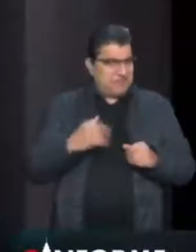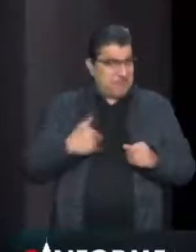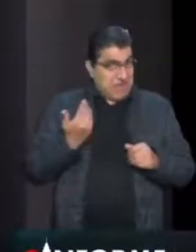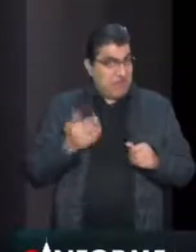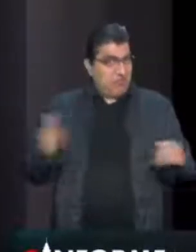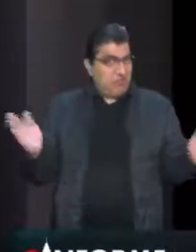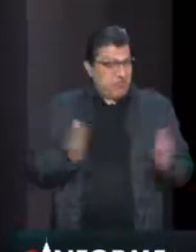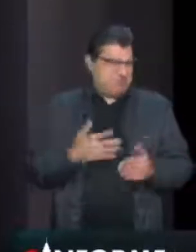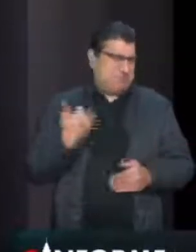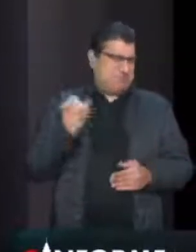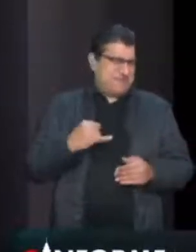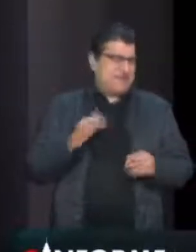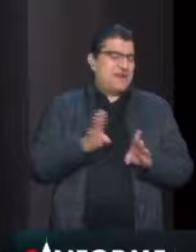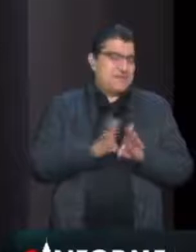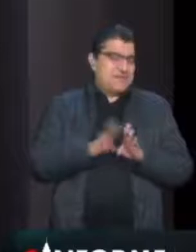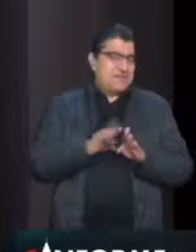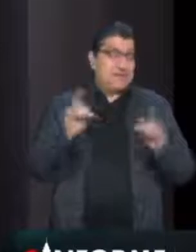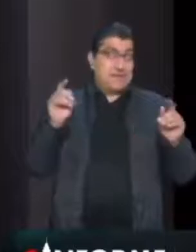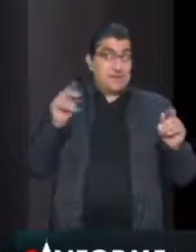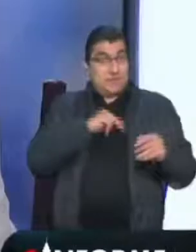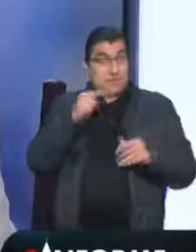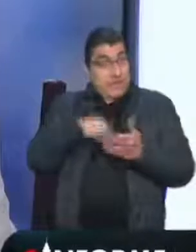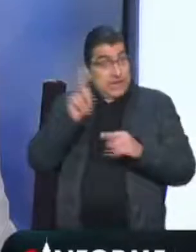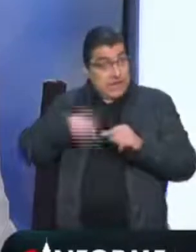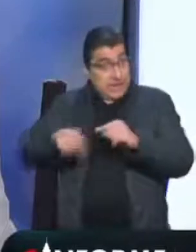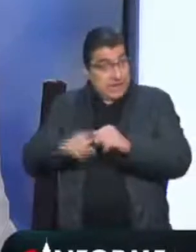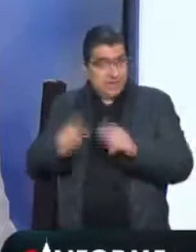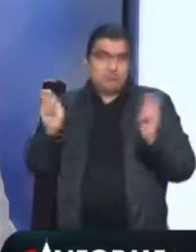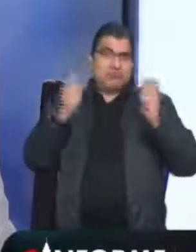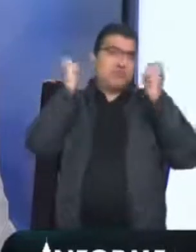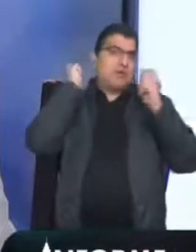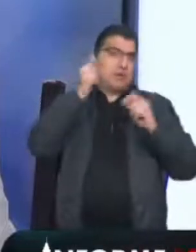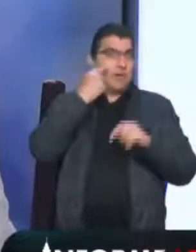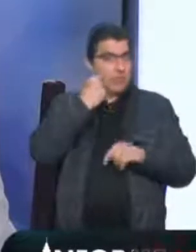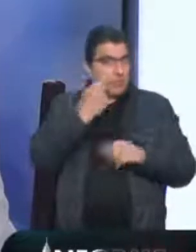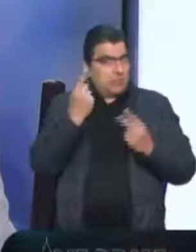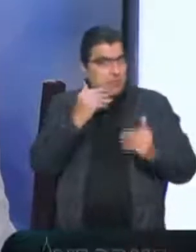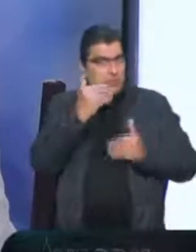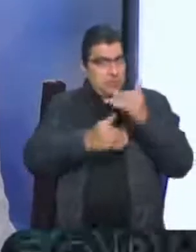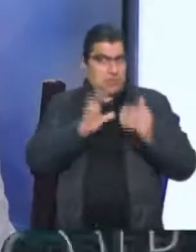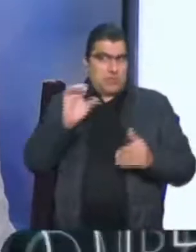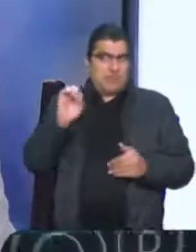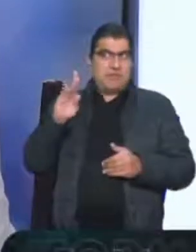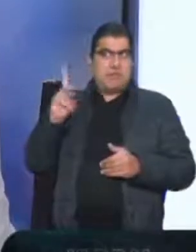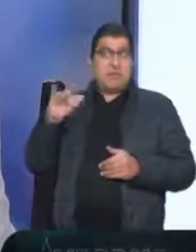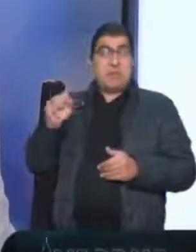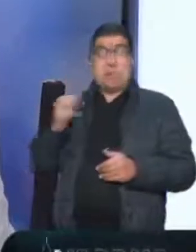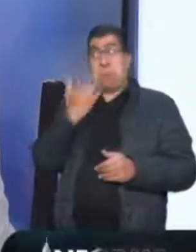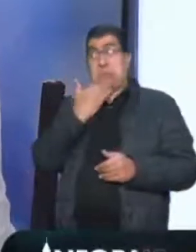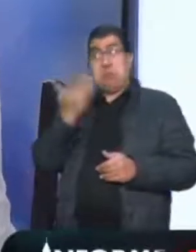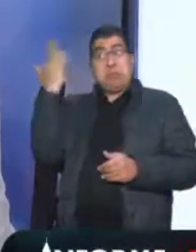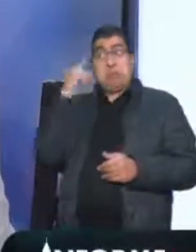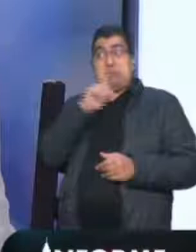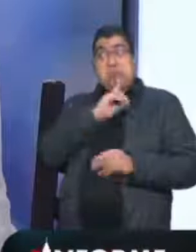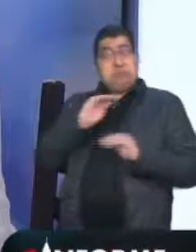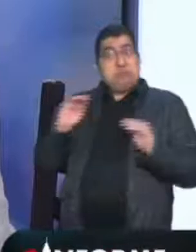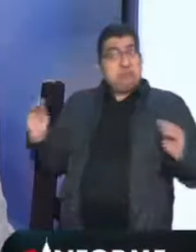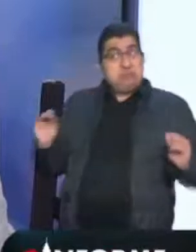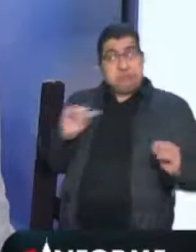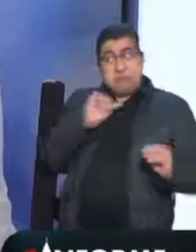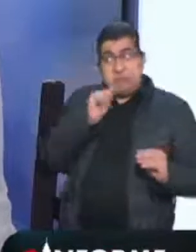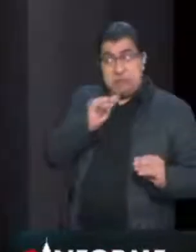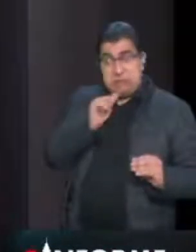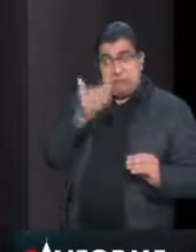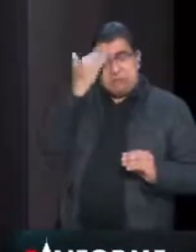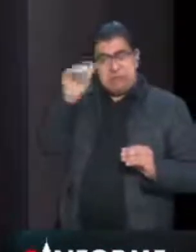pues celebrarlo. Celebrarlo y celebrar que estamos viendo tan activo a Cofepris, que antes Casi ni